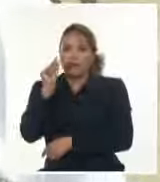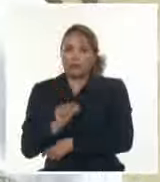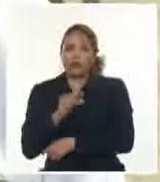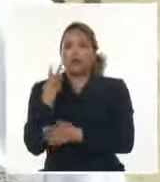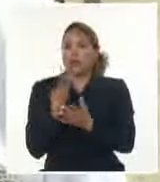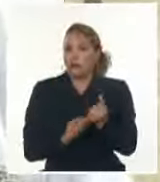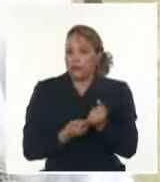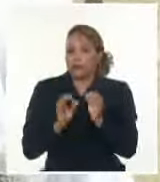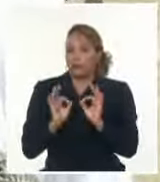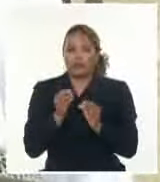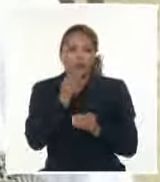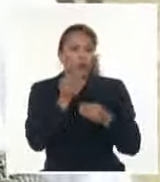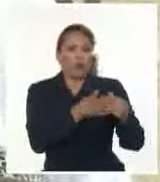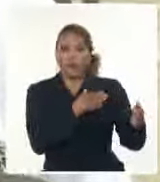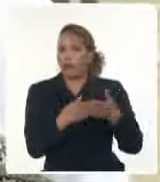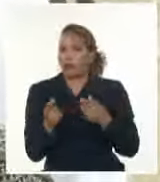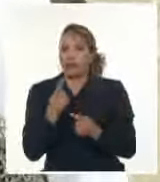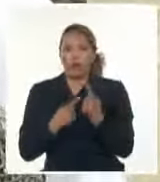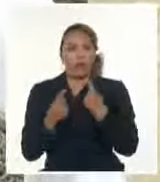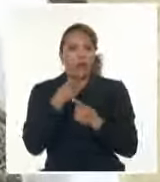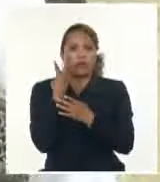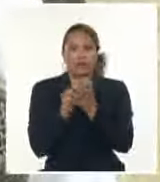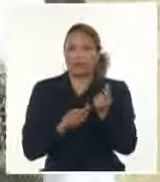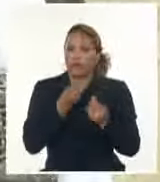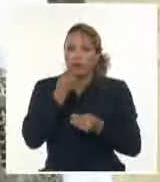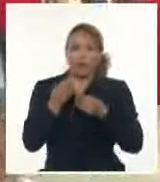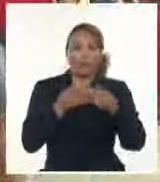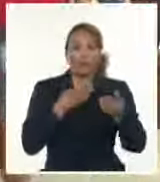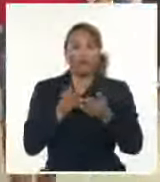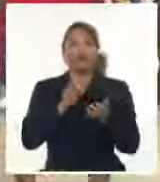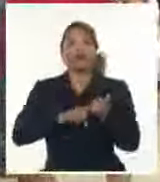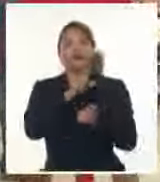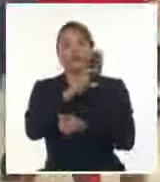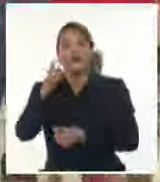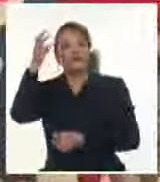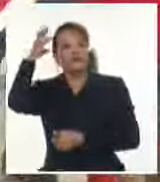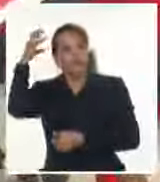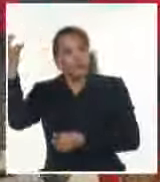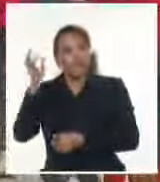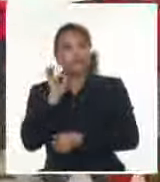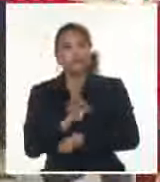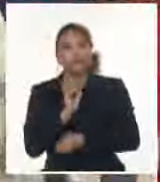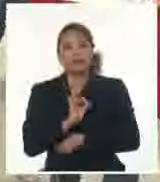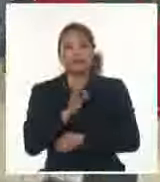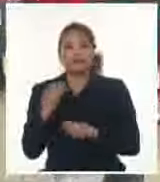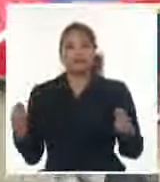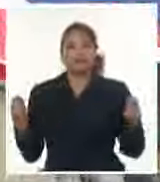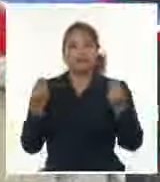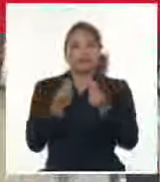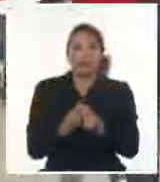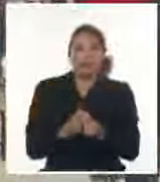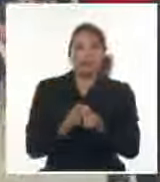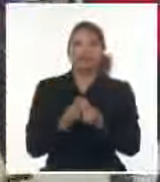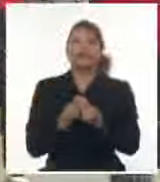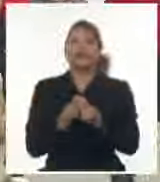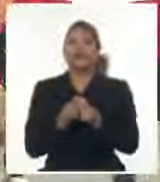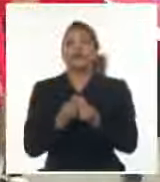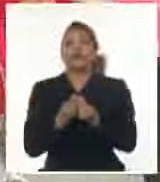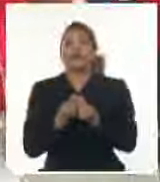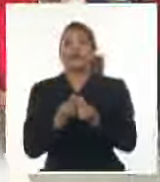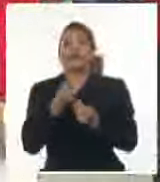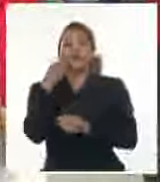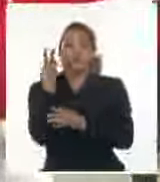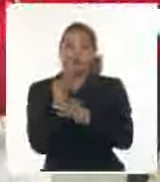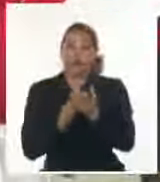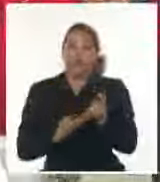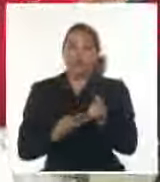cual sea la discapacidad, nuestro partido, nuestro gobierno y desde que comenzó la revolución se han abierto caminos para